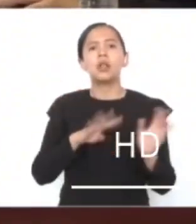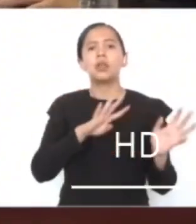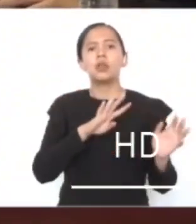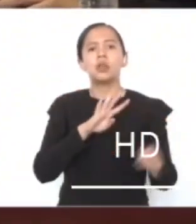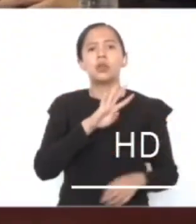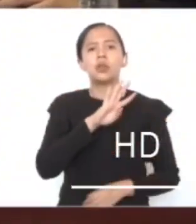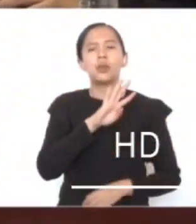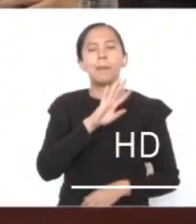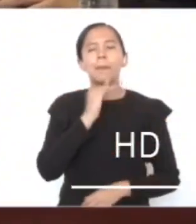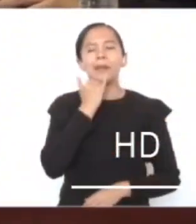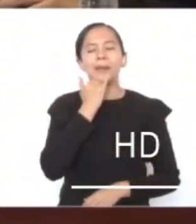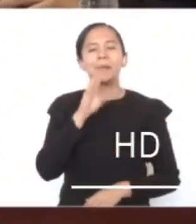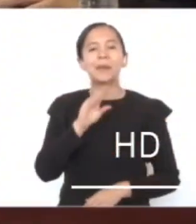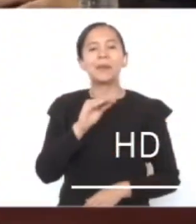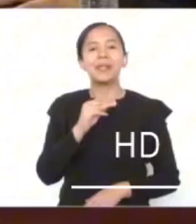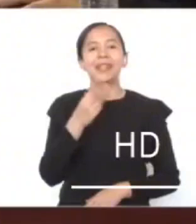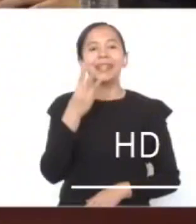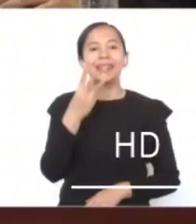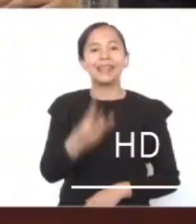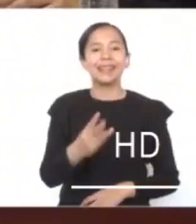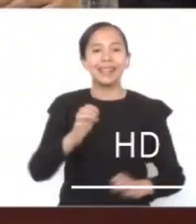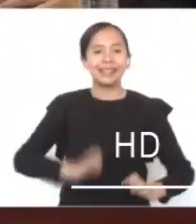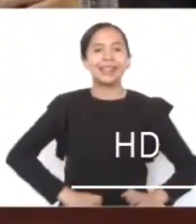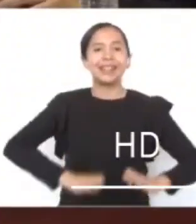4,093 unidades habitacionales,